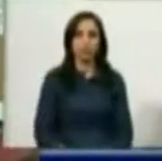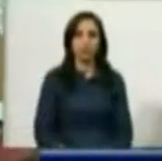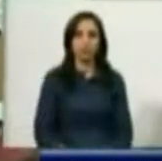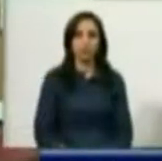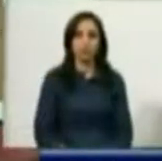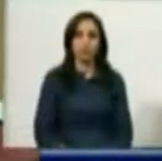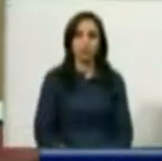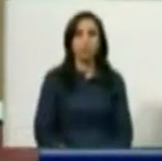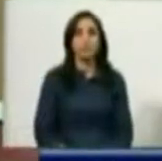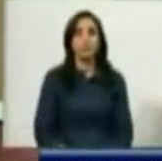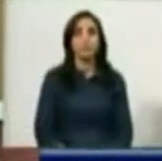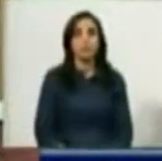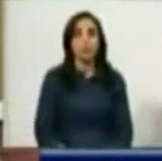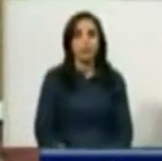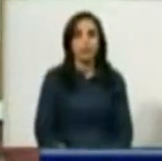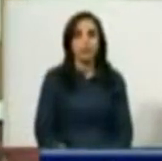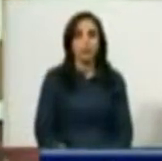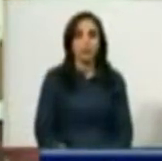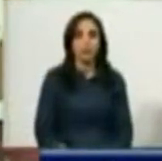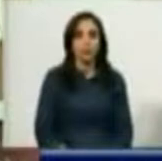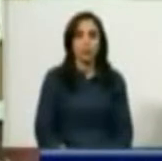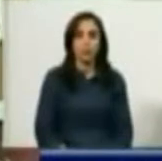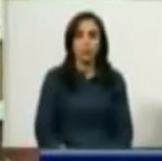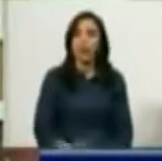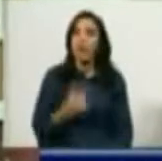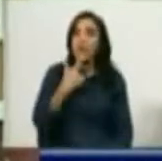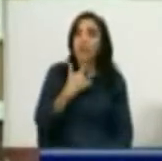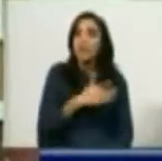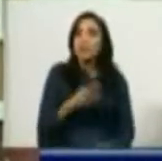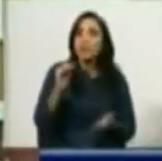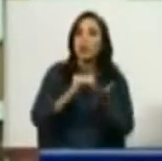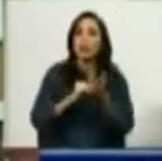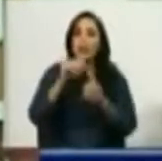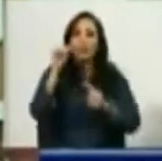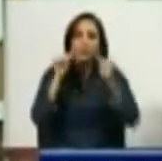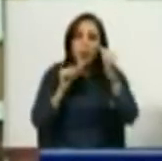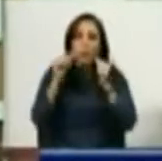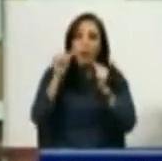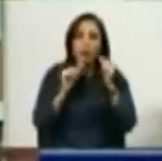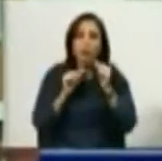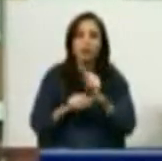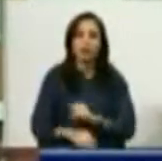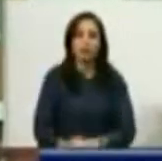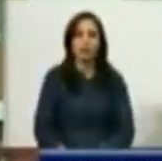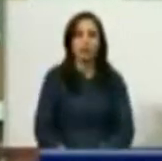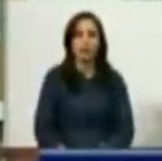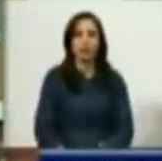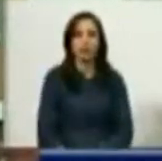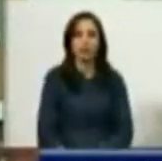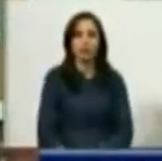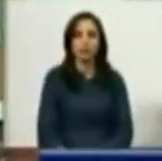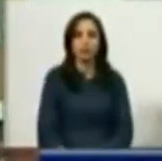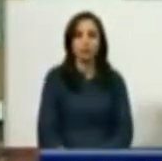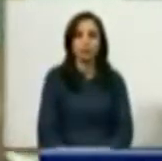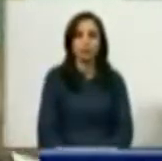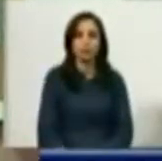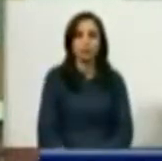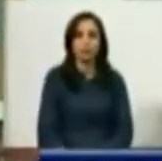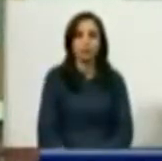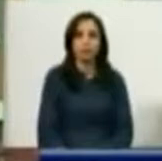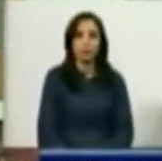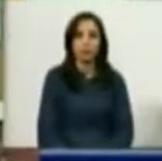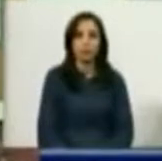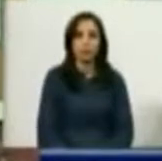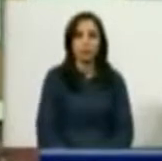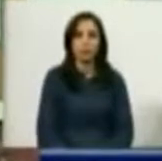dicen dicen que se hizo otra cirugía plástica dice lo paso pero no Y